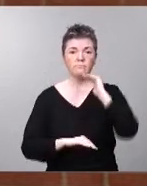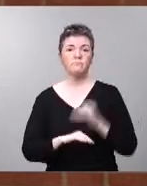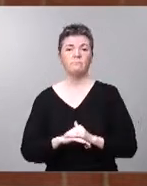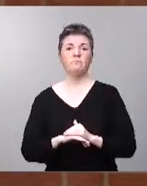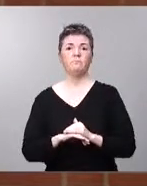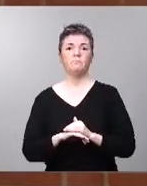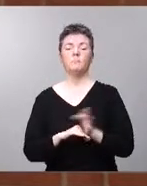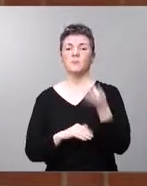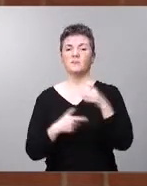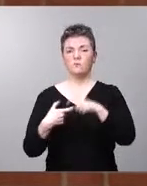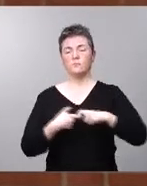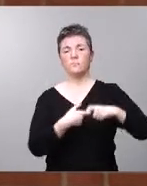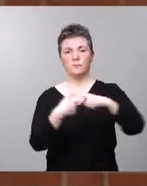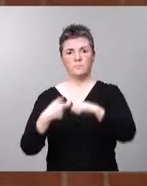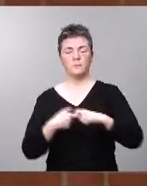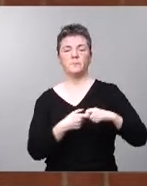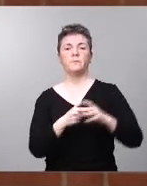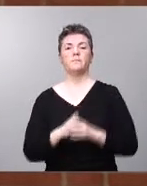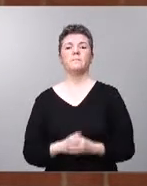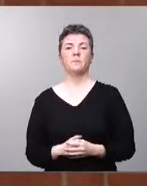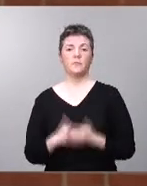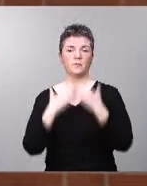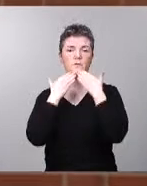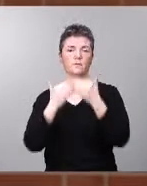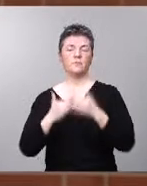solidaridad gracias